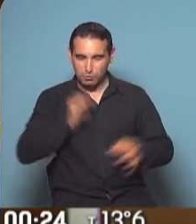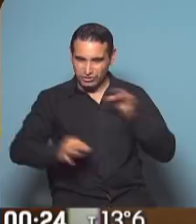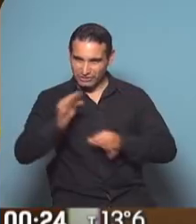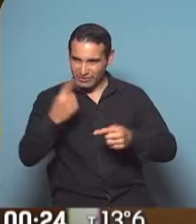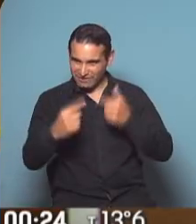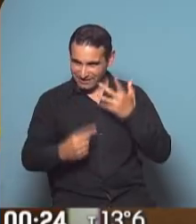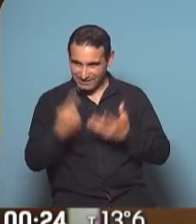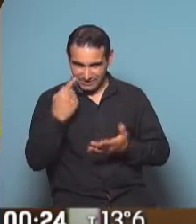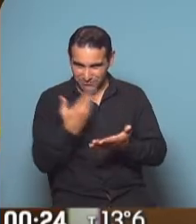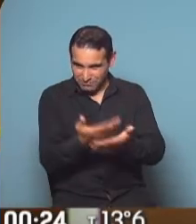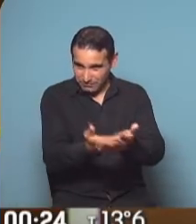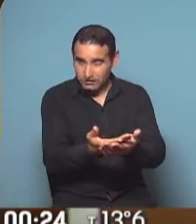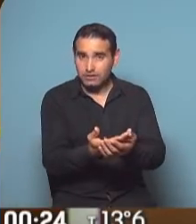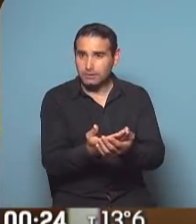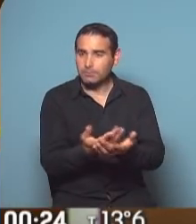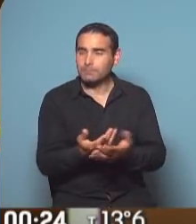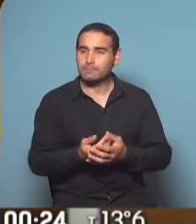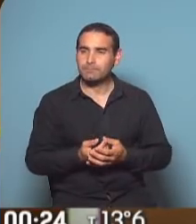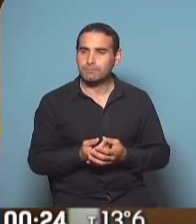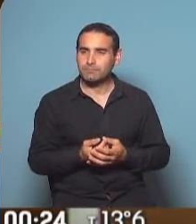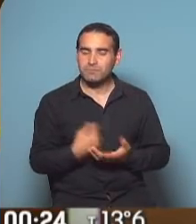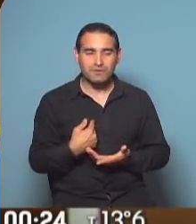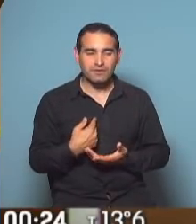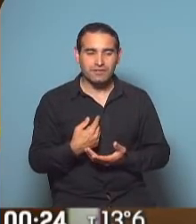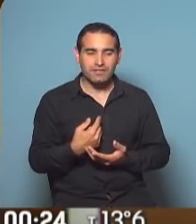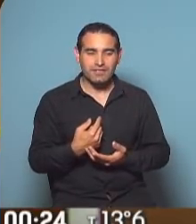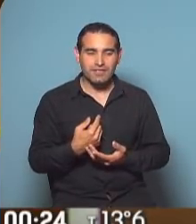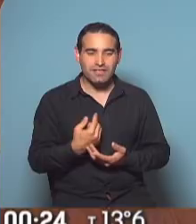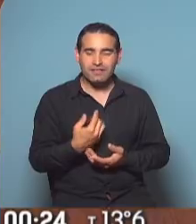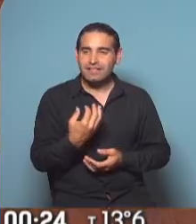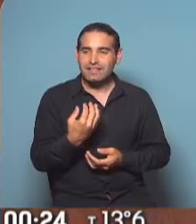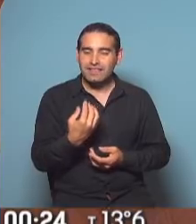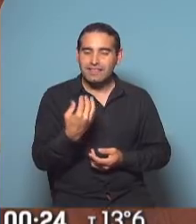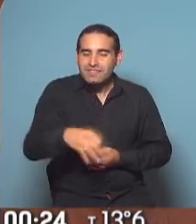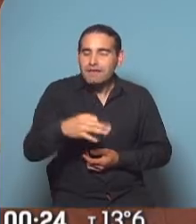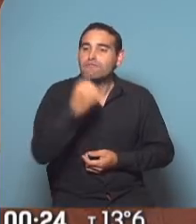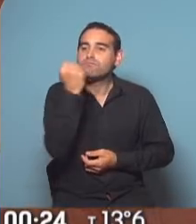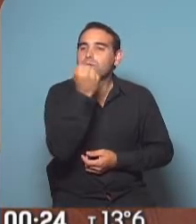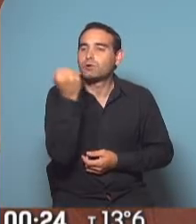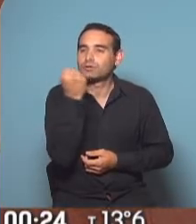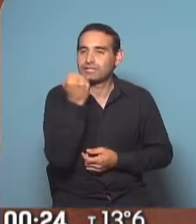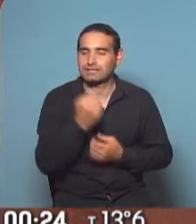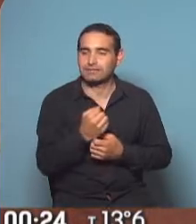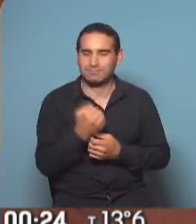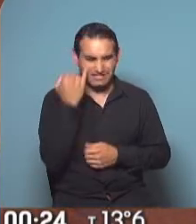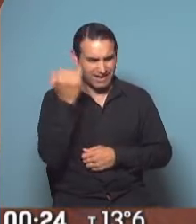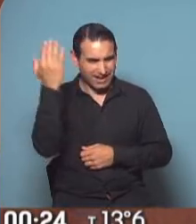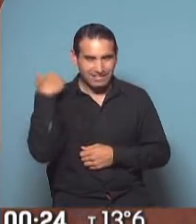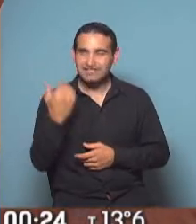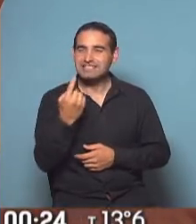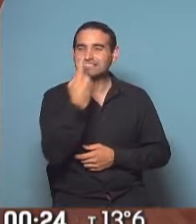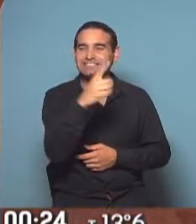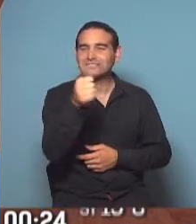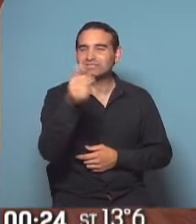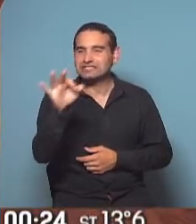tiene que ser algo que cobre mucha más importancia presentamos varios el otro día 160